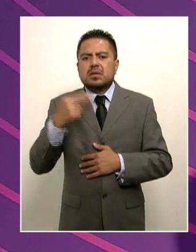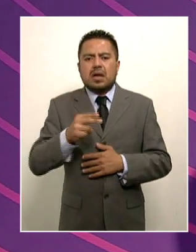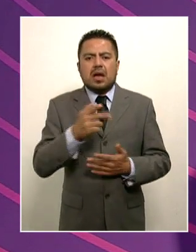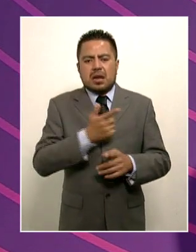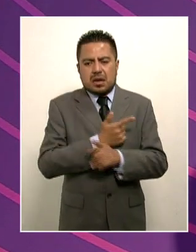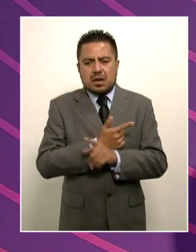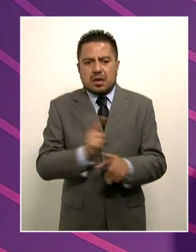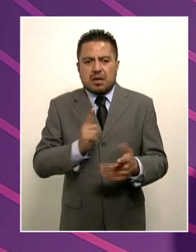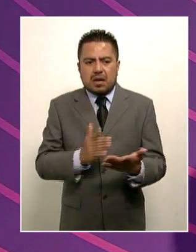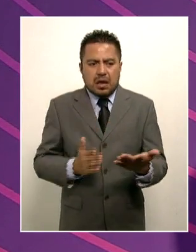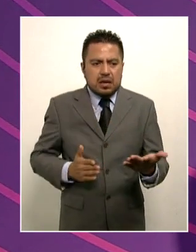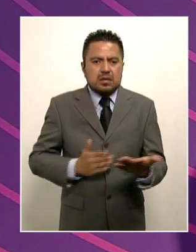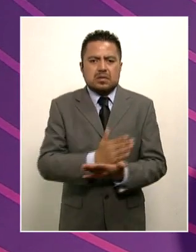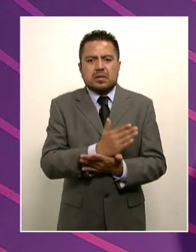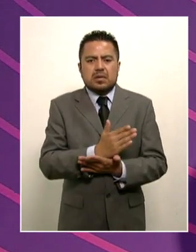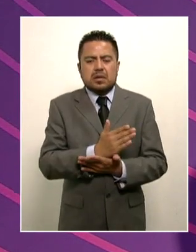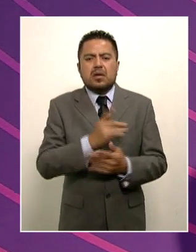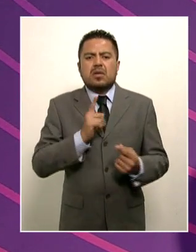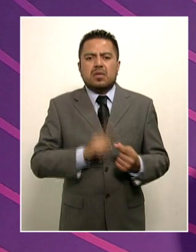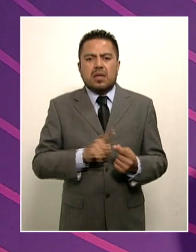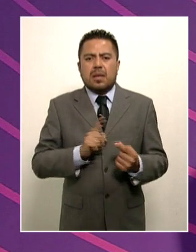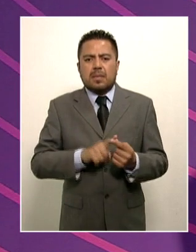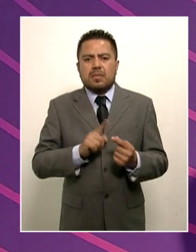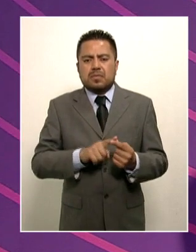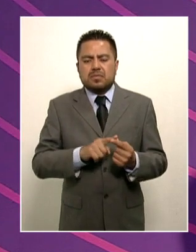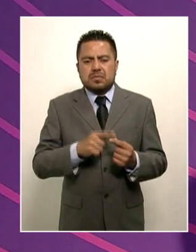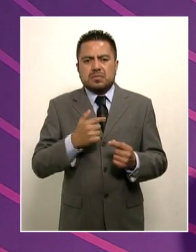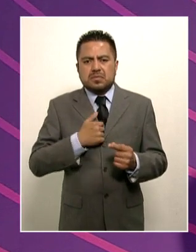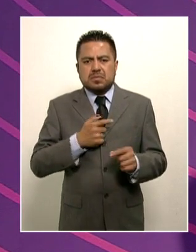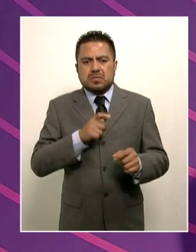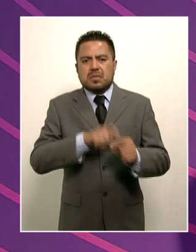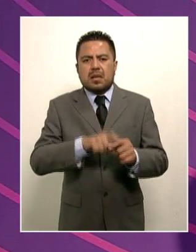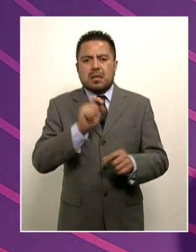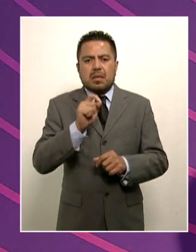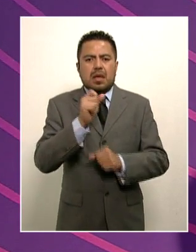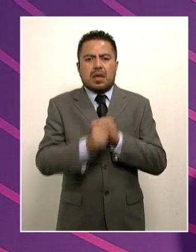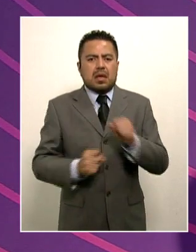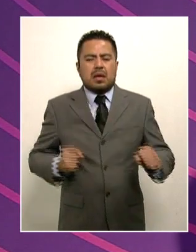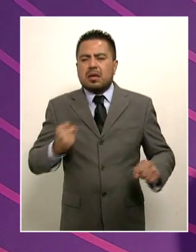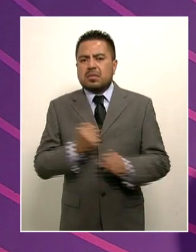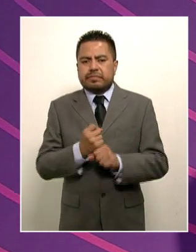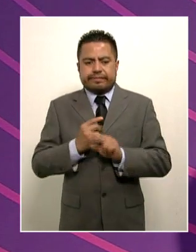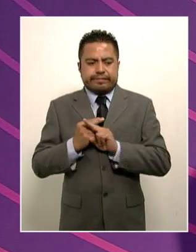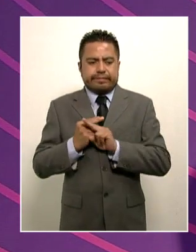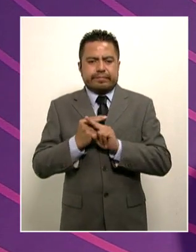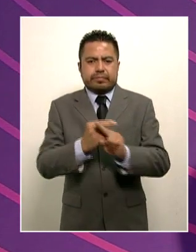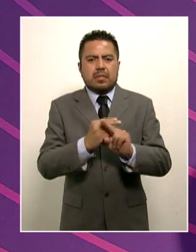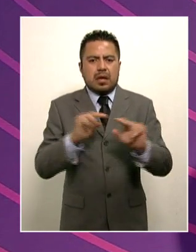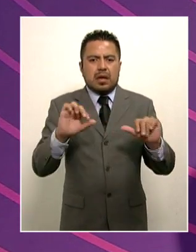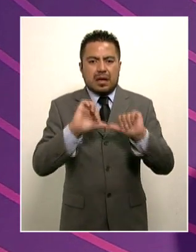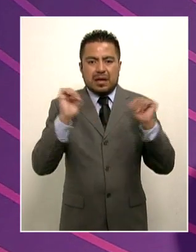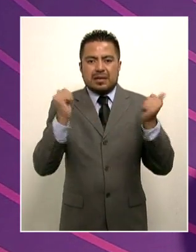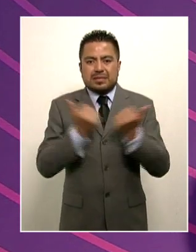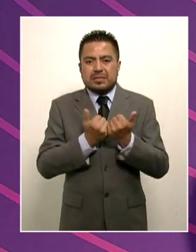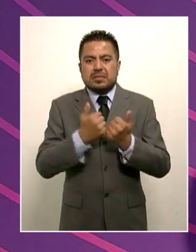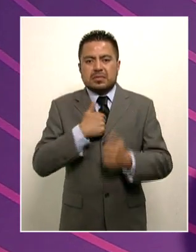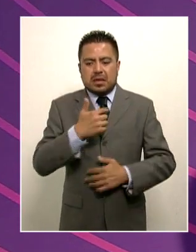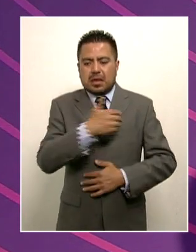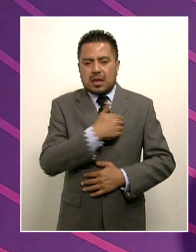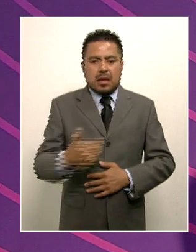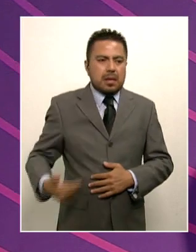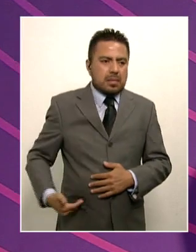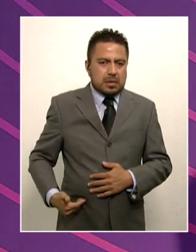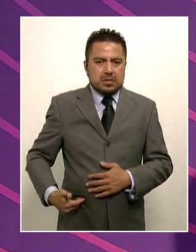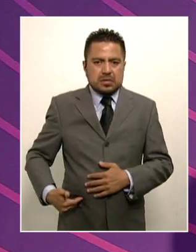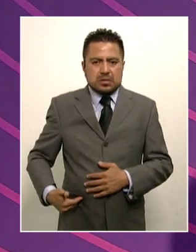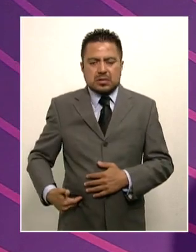Acceso, donde pues llevo ya más de 20 años en ella. Soy presidente